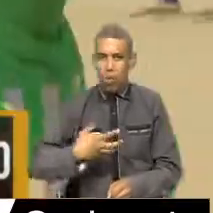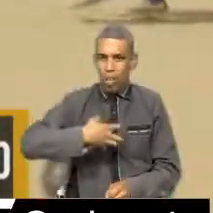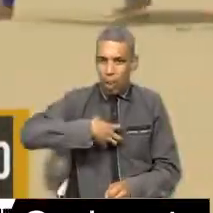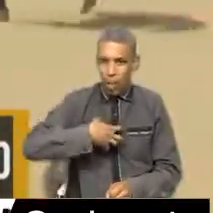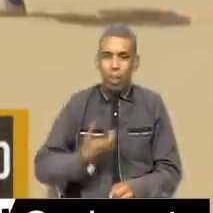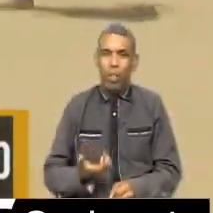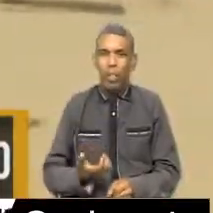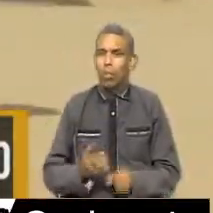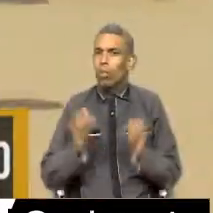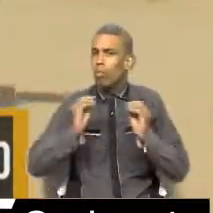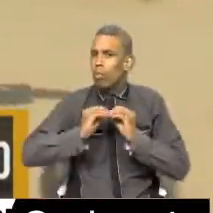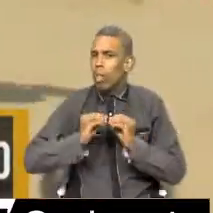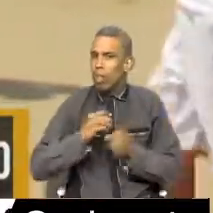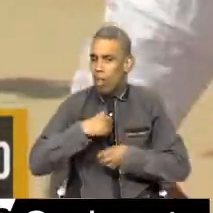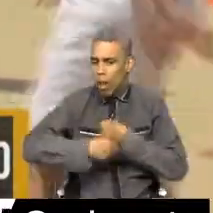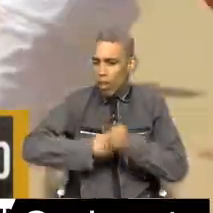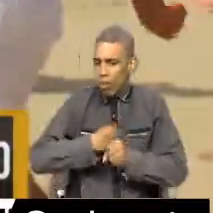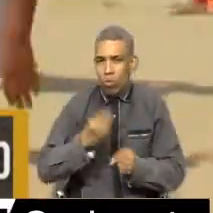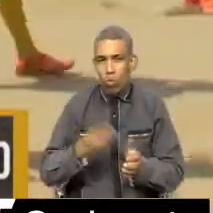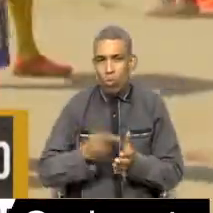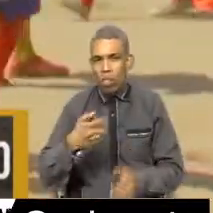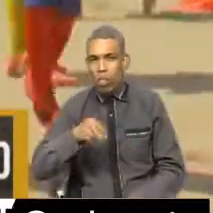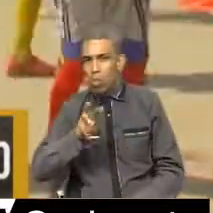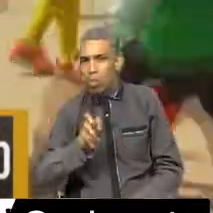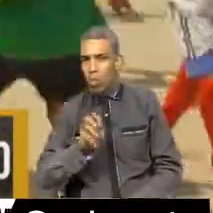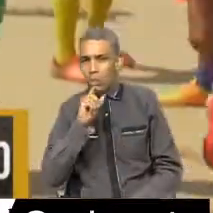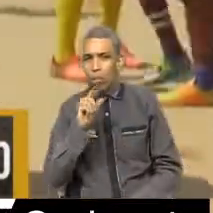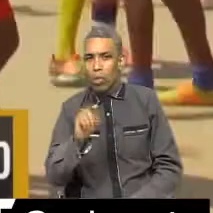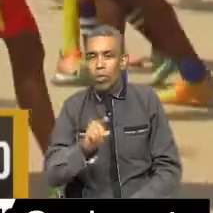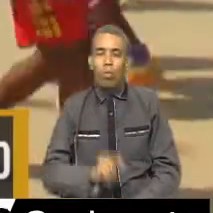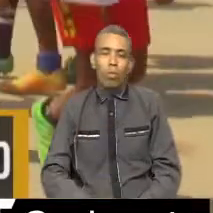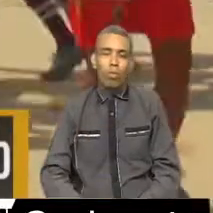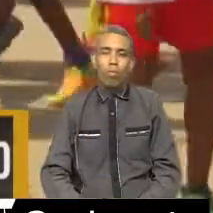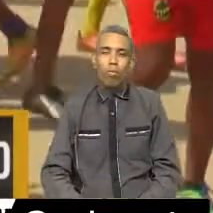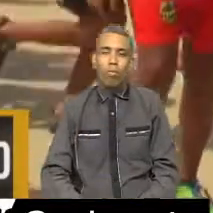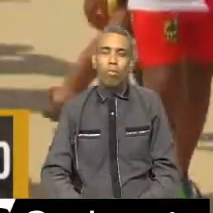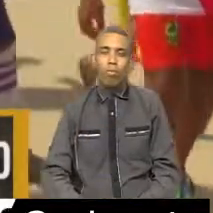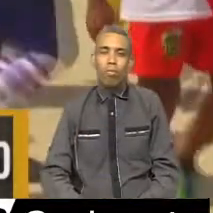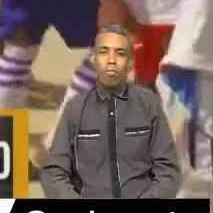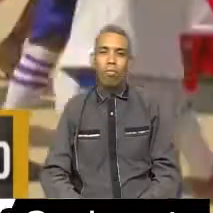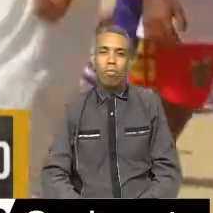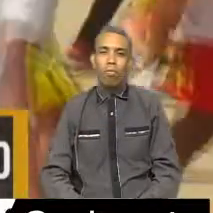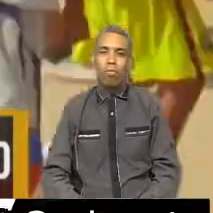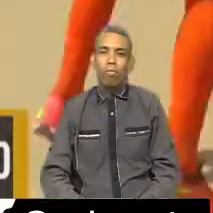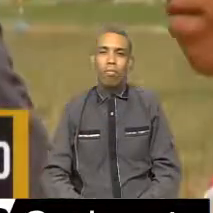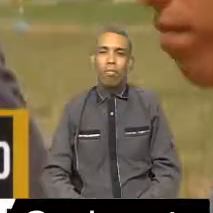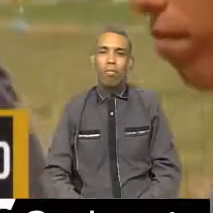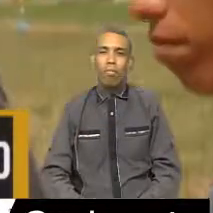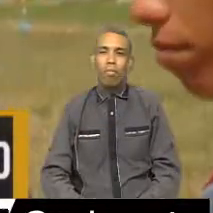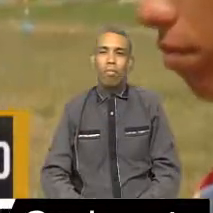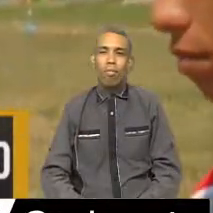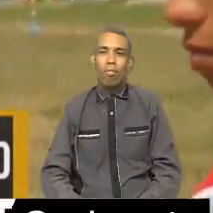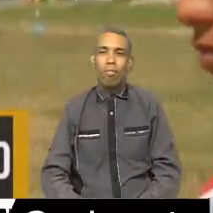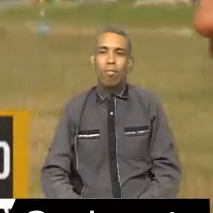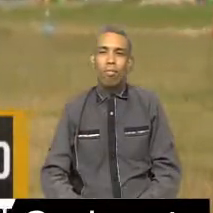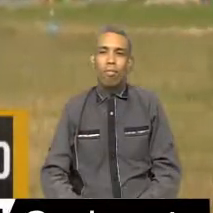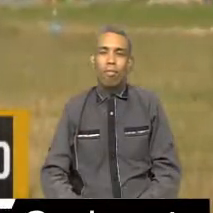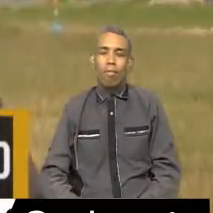Hablemos acerca del proyecto que tiene Unión Barranca Bermeja en esta alianza también con Talentos Fútbol Club para el año 2018. Sí,